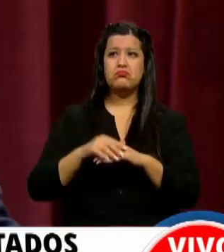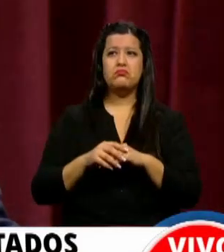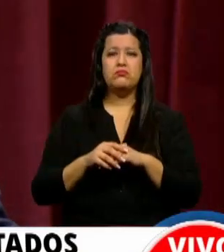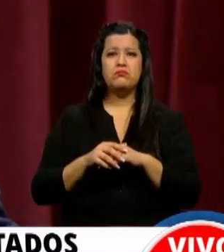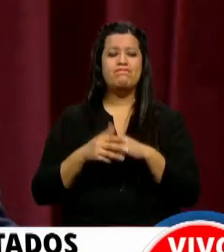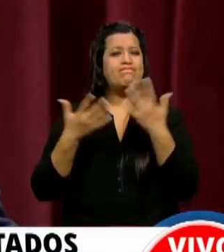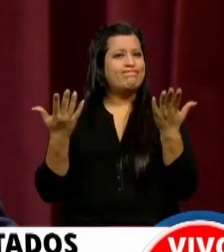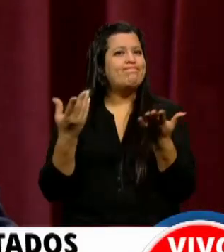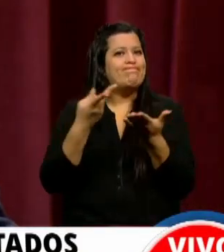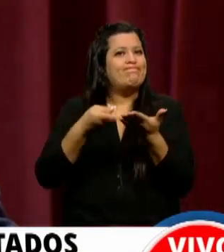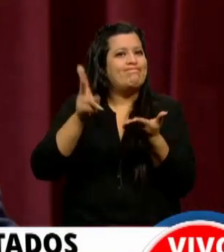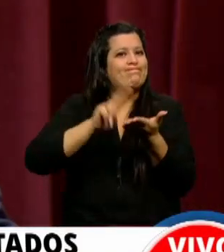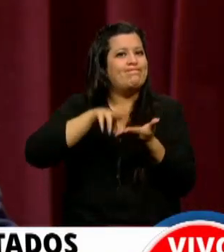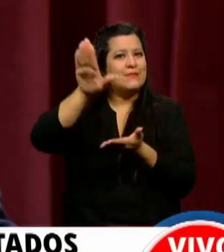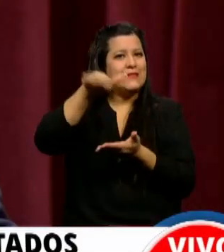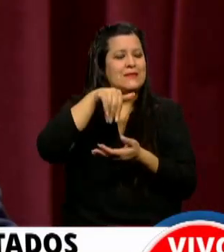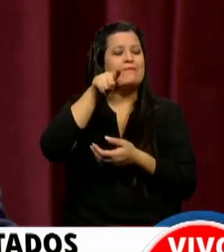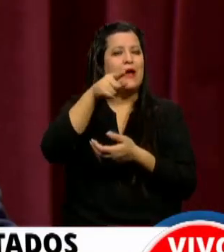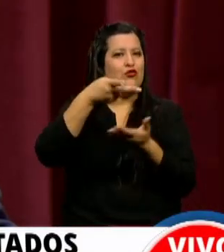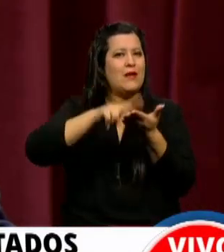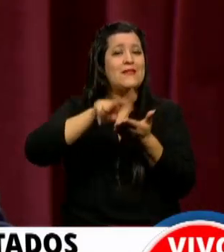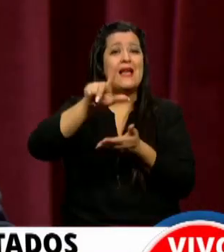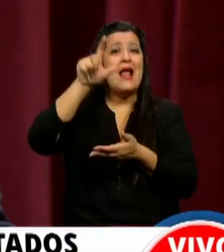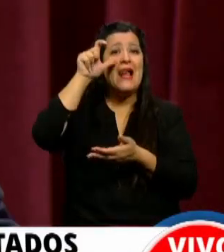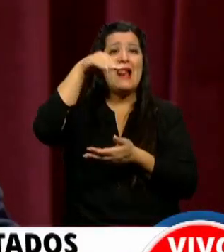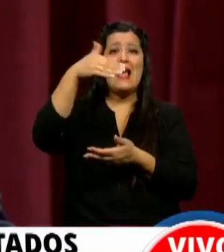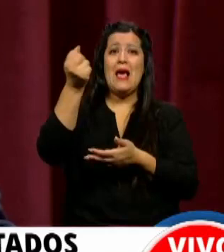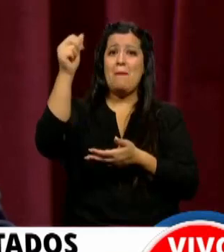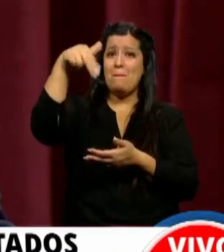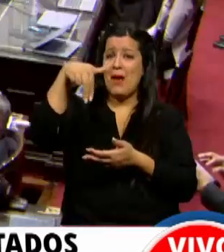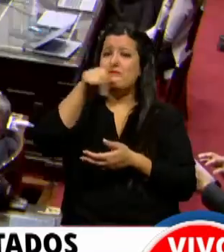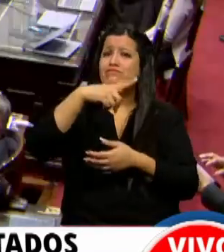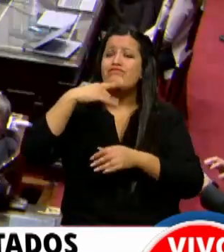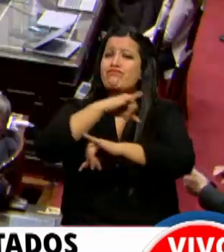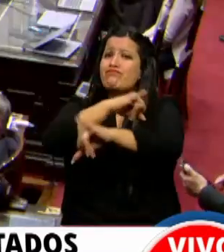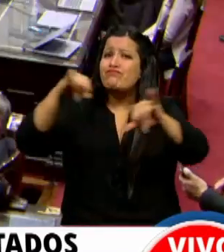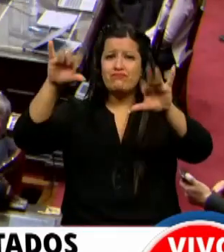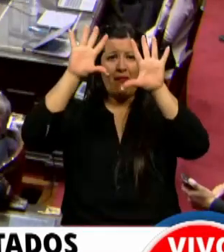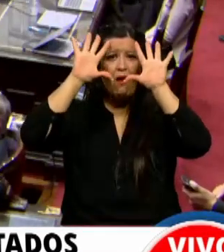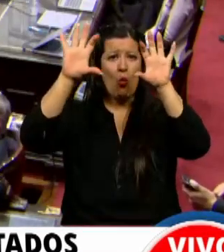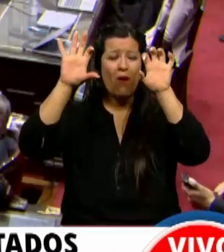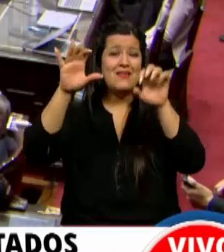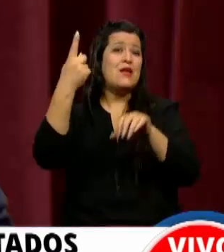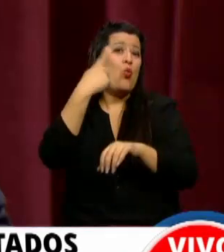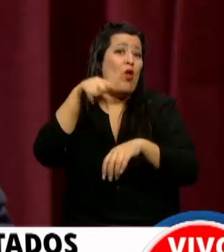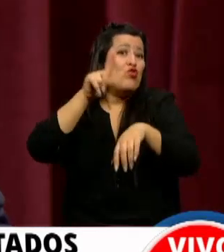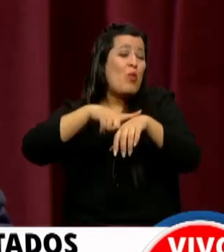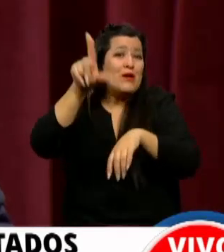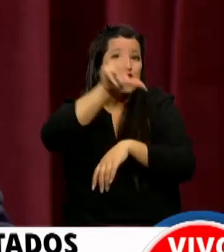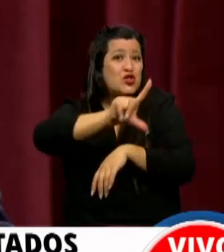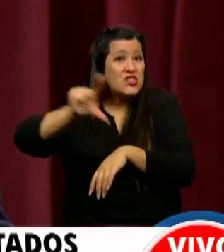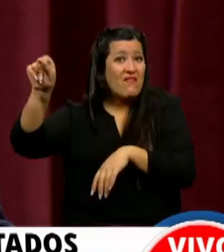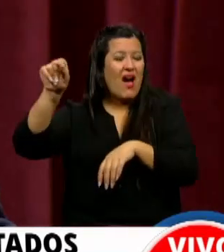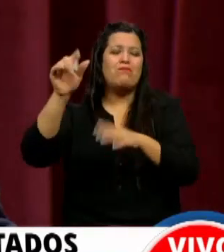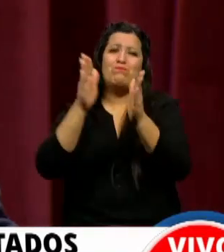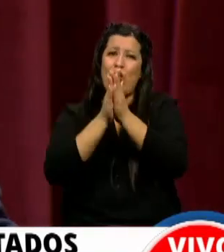La tengo que volver a llamar. Diputada María Lucila Lehmann. Recordémosle a nuestros diputados y diputadas que cuando se van se